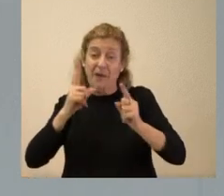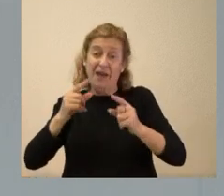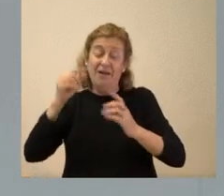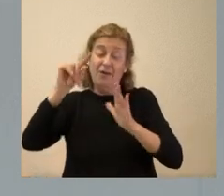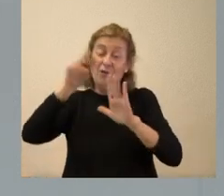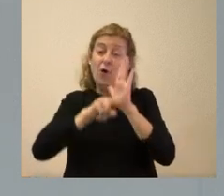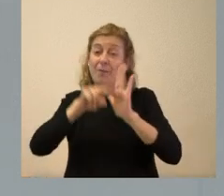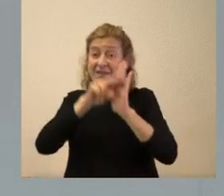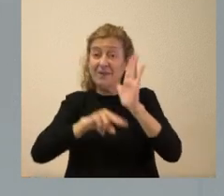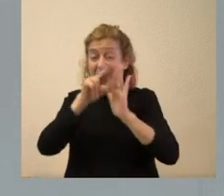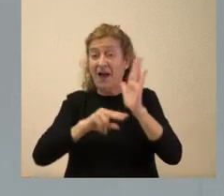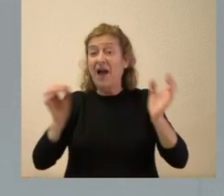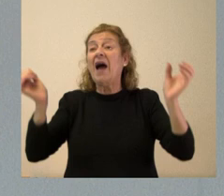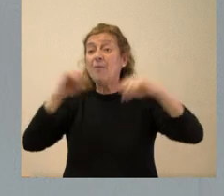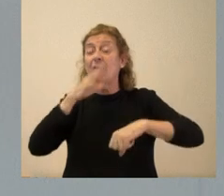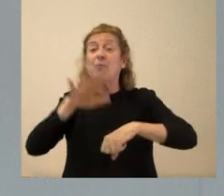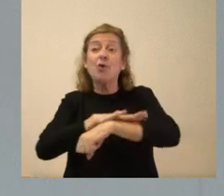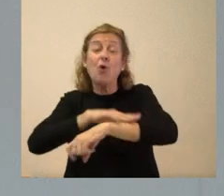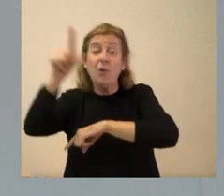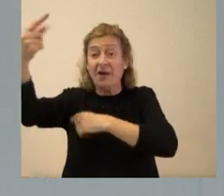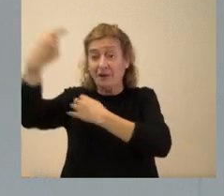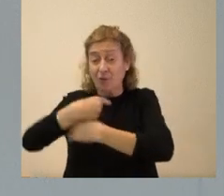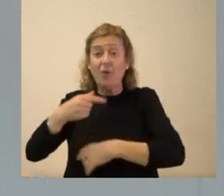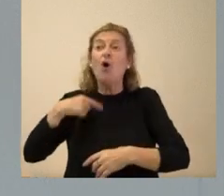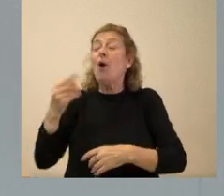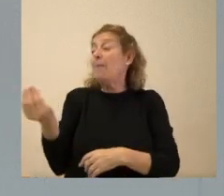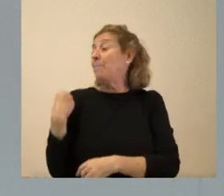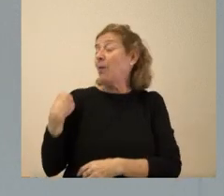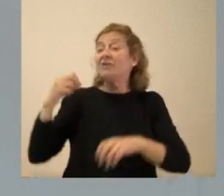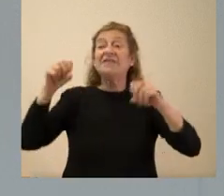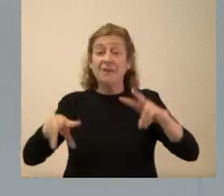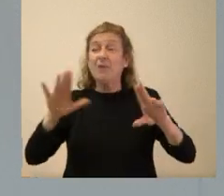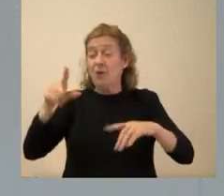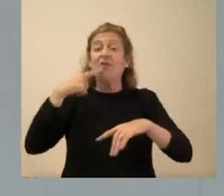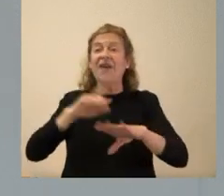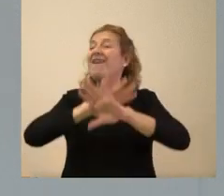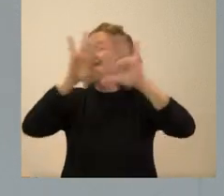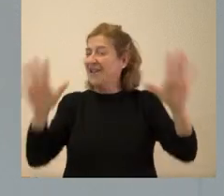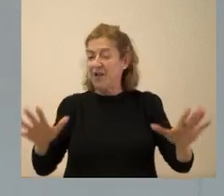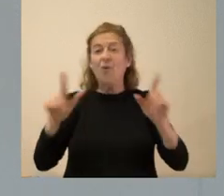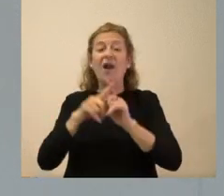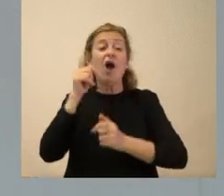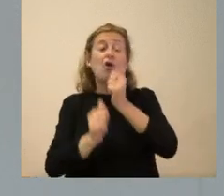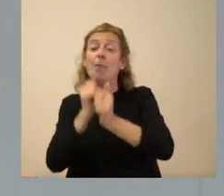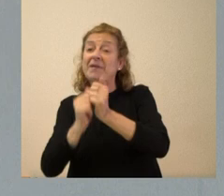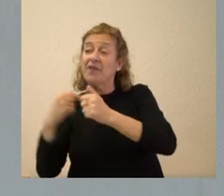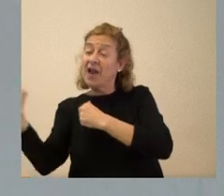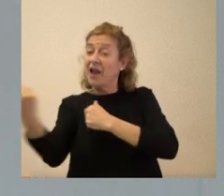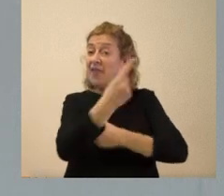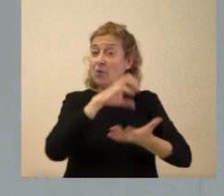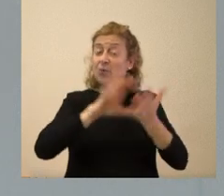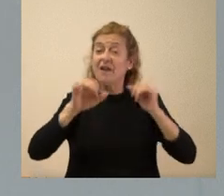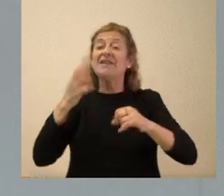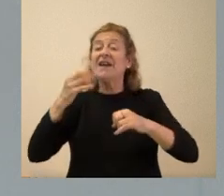aprobada por el gobierno que aunque no nos han consultado deja bien claro que las competencias de las comunidades autónomas en este caso es el